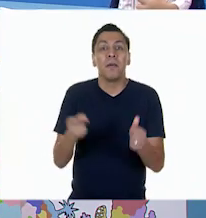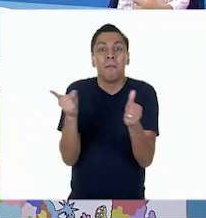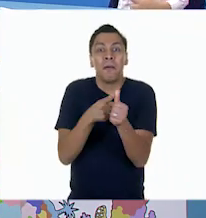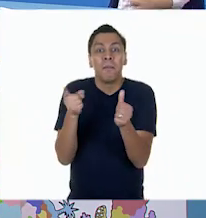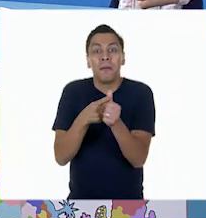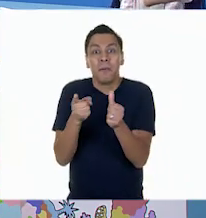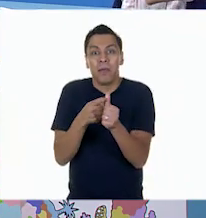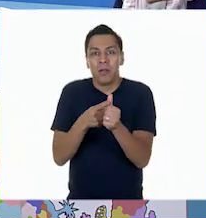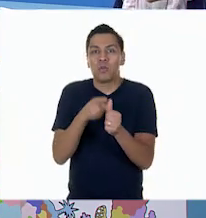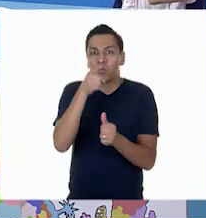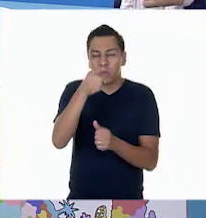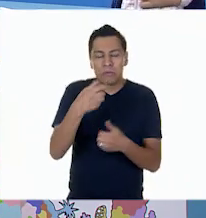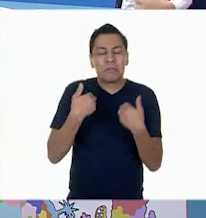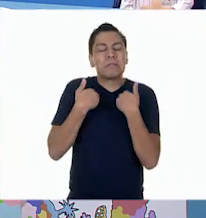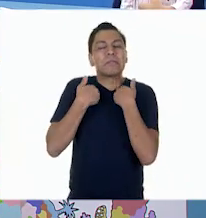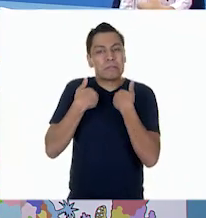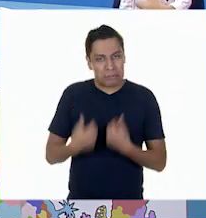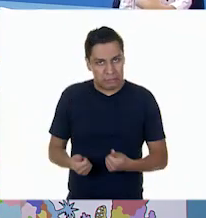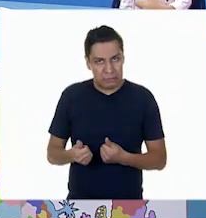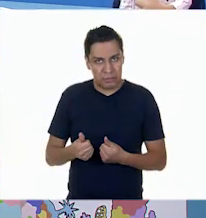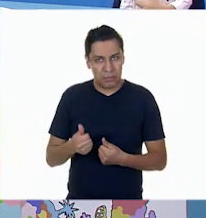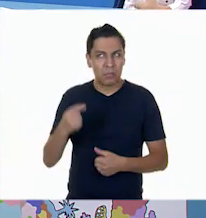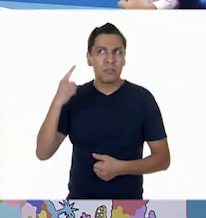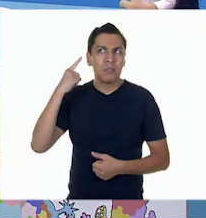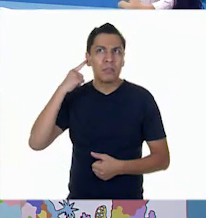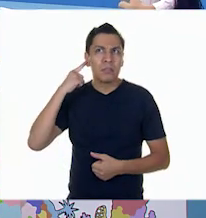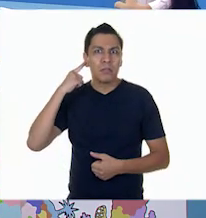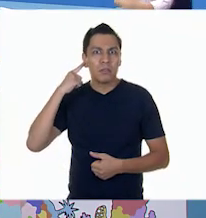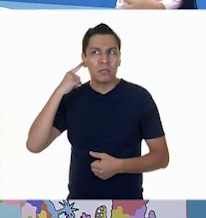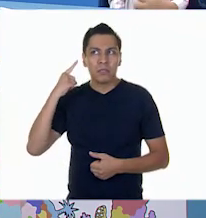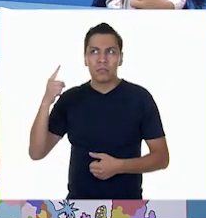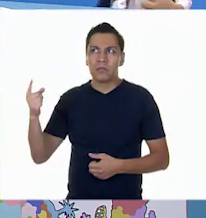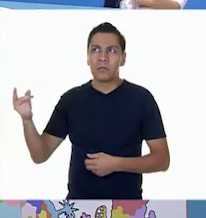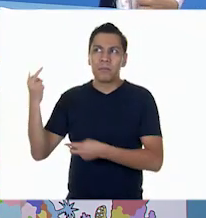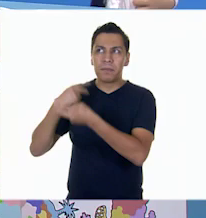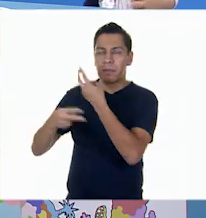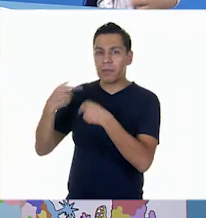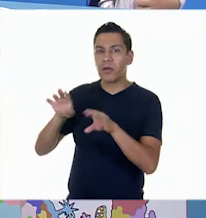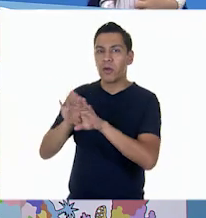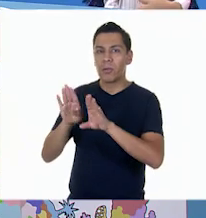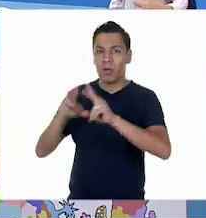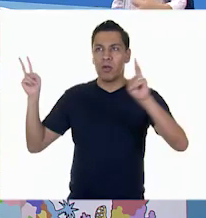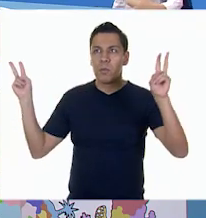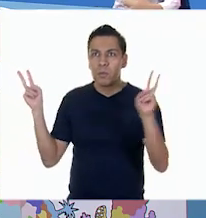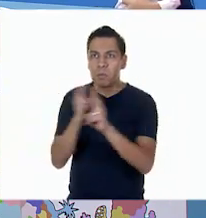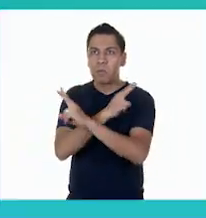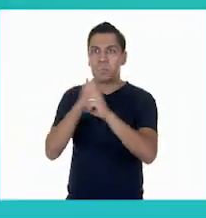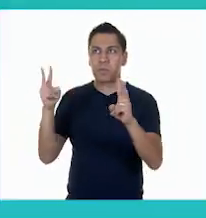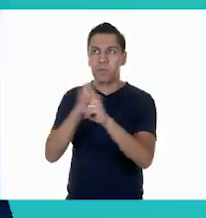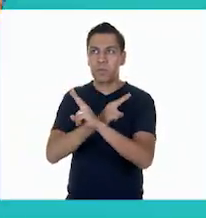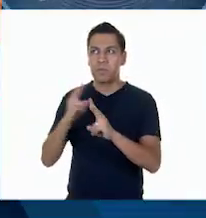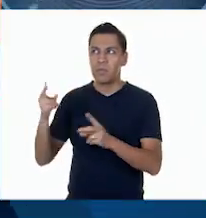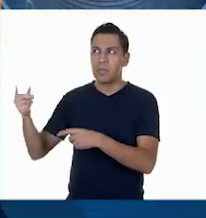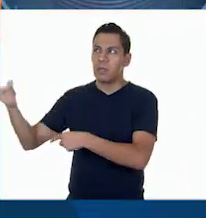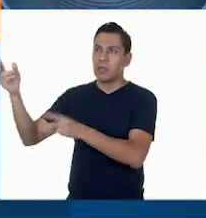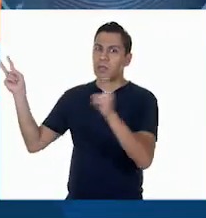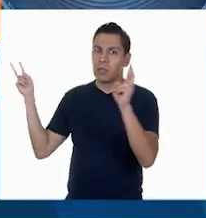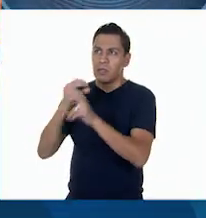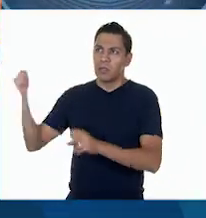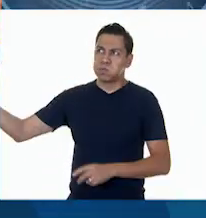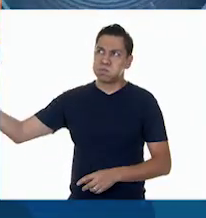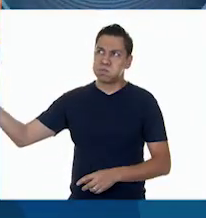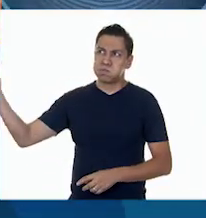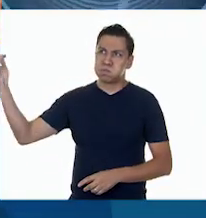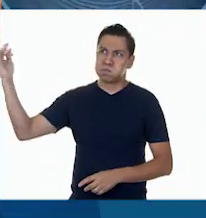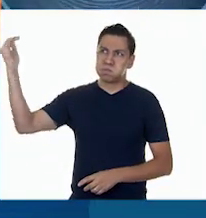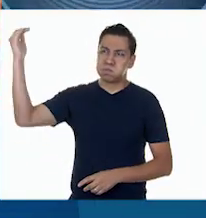que todos los sonidos que escuchamos viajan a través del aire y llegan a nuestros oídos en forma de ondas. Las ondas sonoras